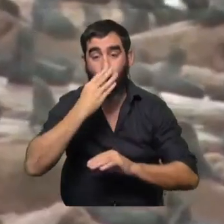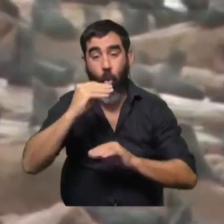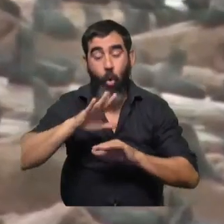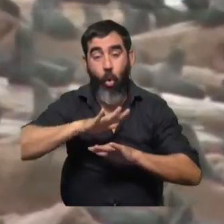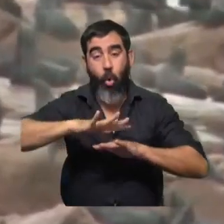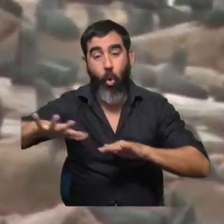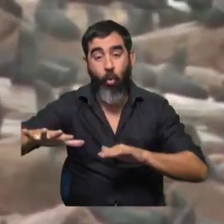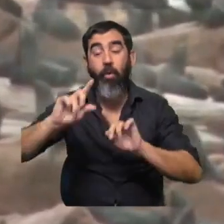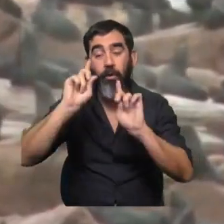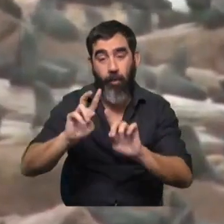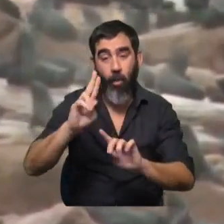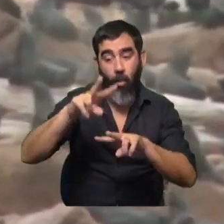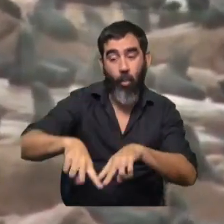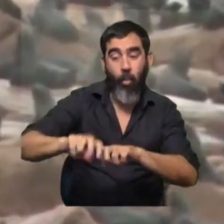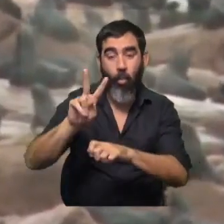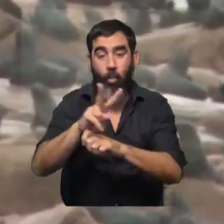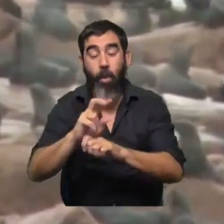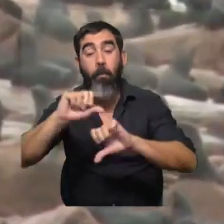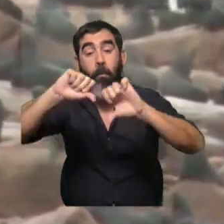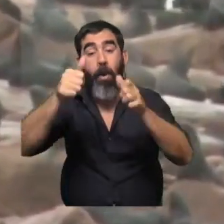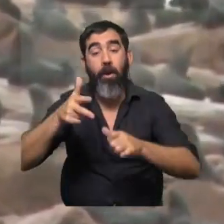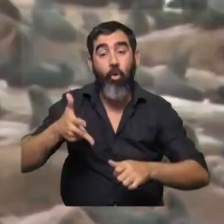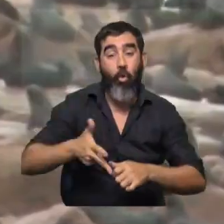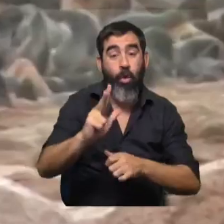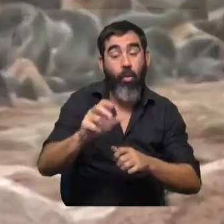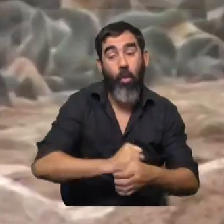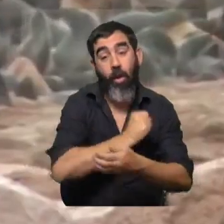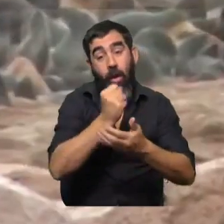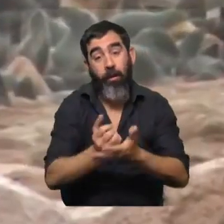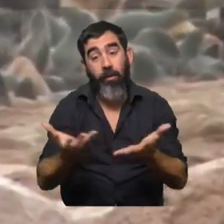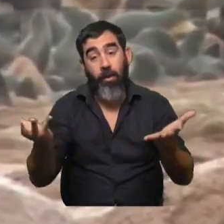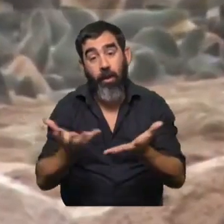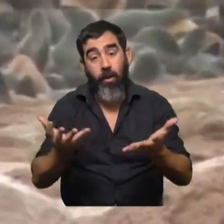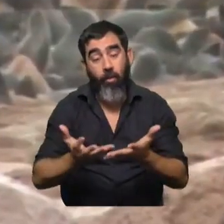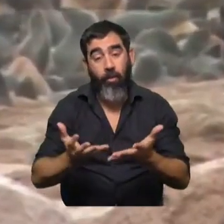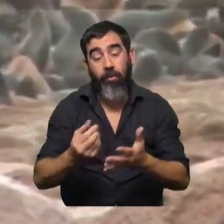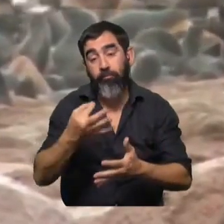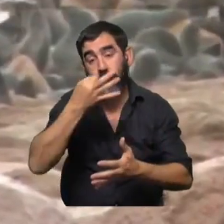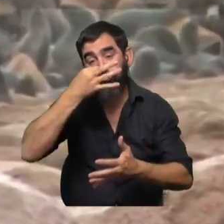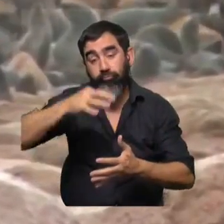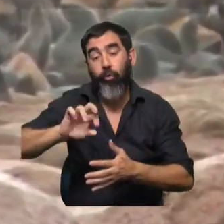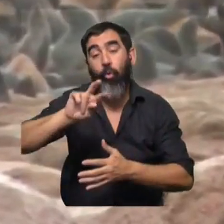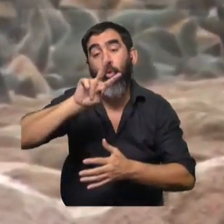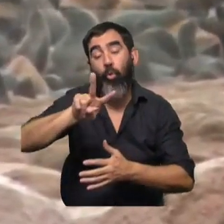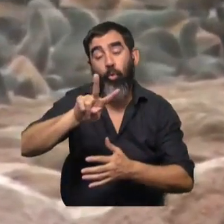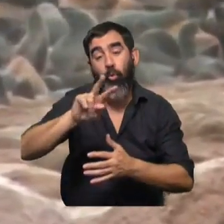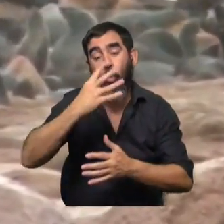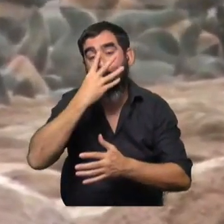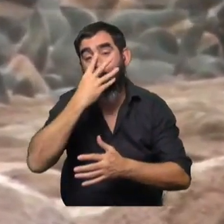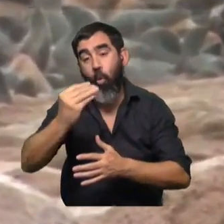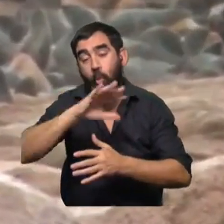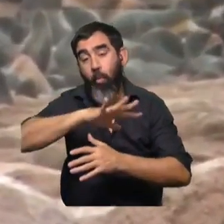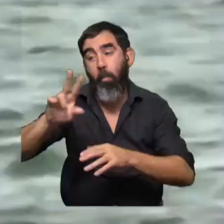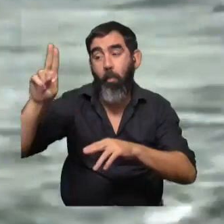Uruguay, sobre todo en las costas de Maldonado y Rocha. Hasta el momento se han hisopado 2 ejemplares de lobos marinos